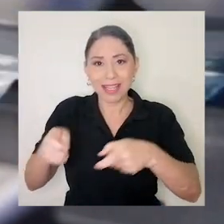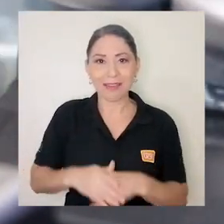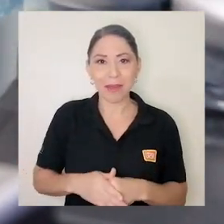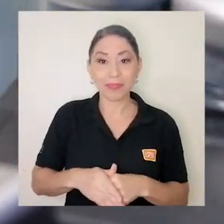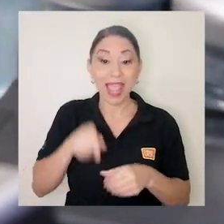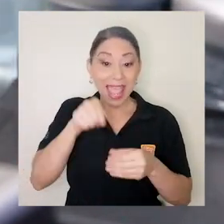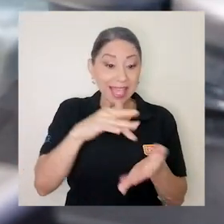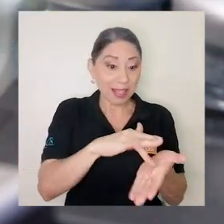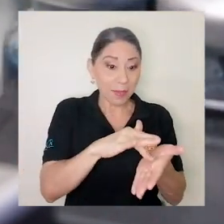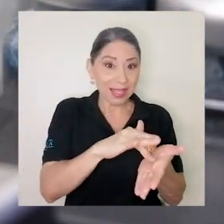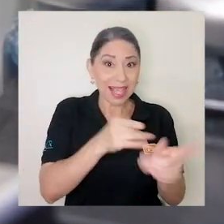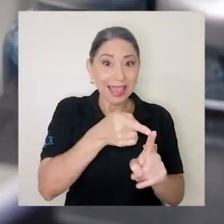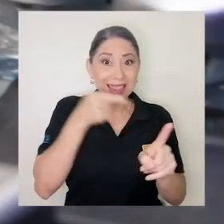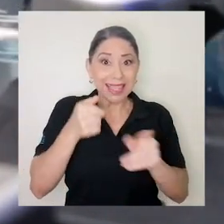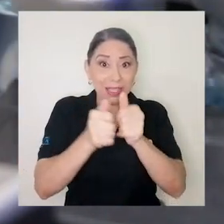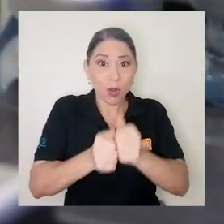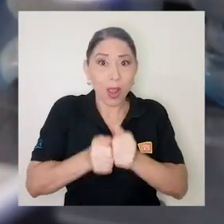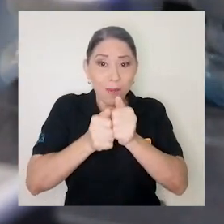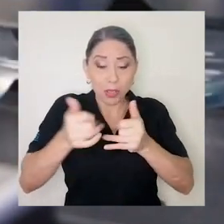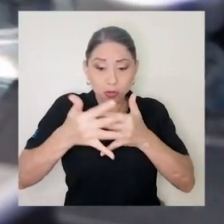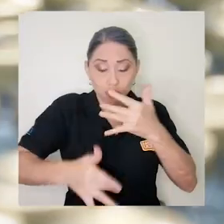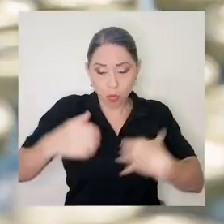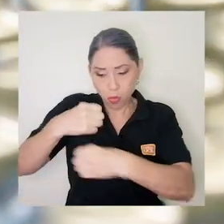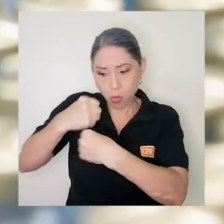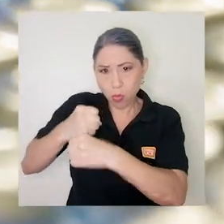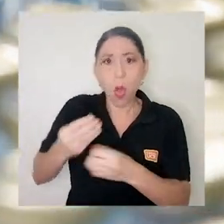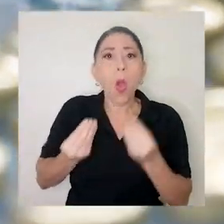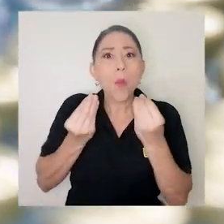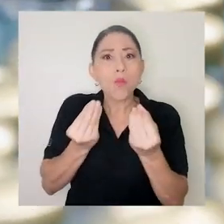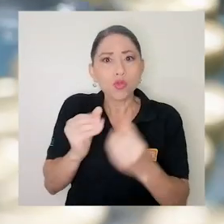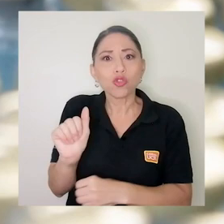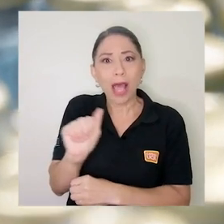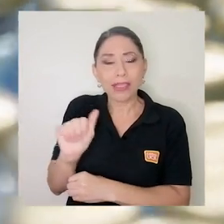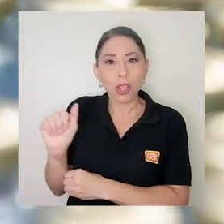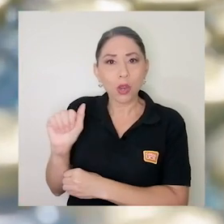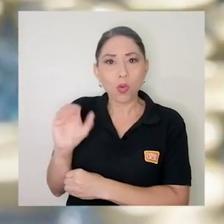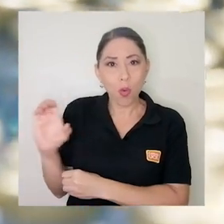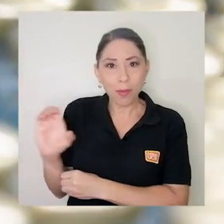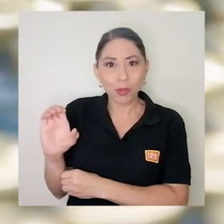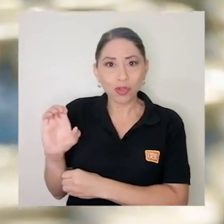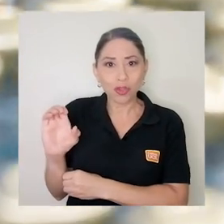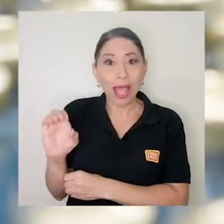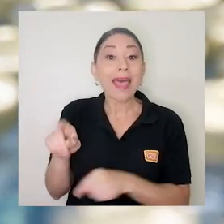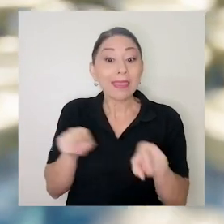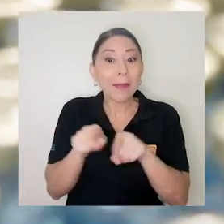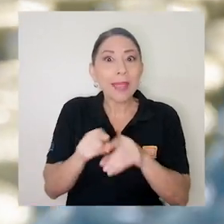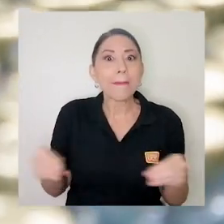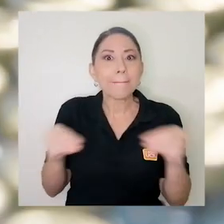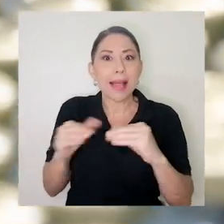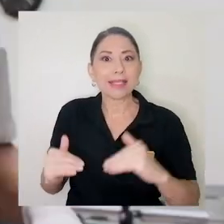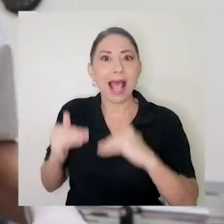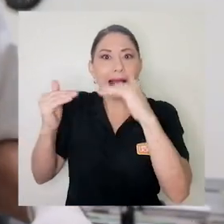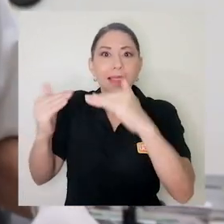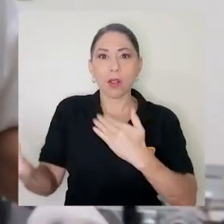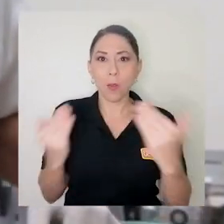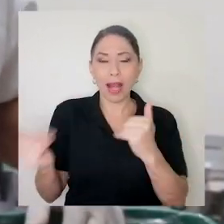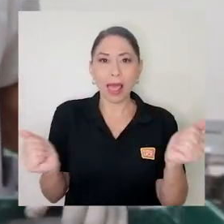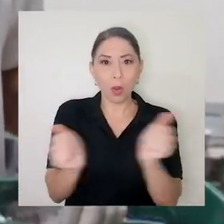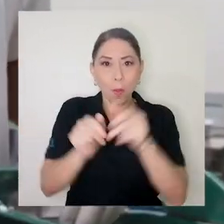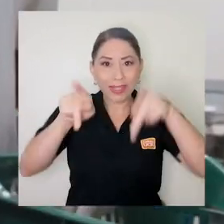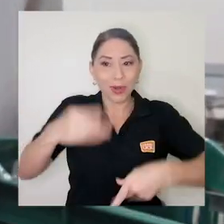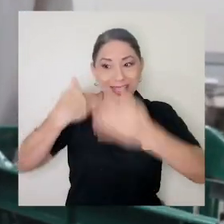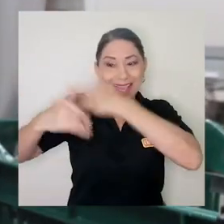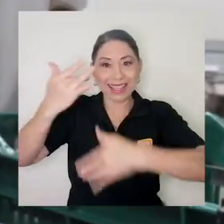equinas tienen una alta concentración de anticuerpos, incluso más alta que las de plasma de pacientes convalecientes. Solo el